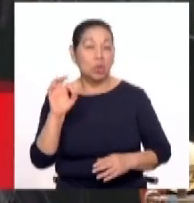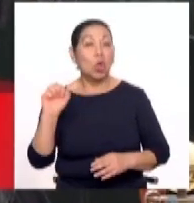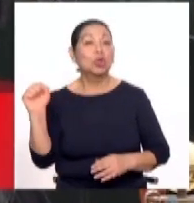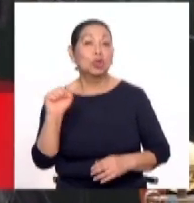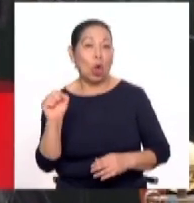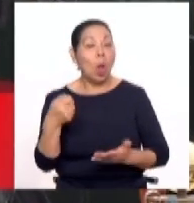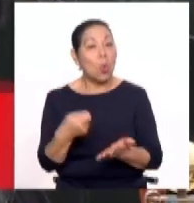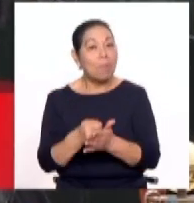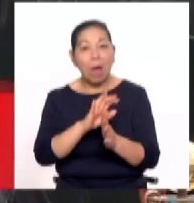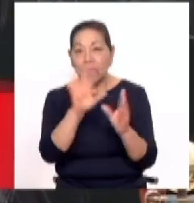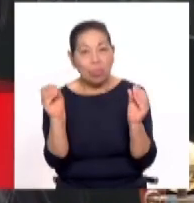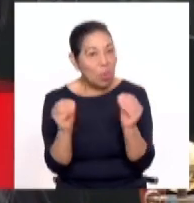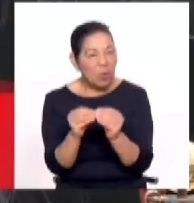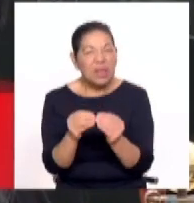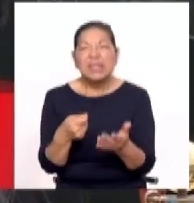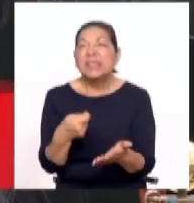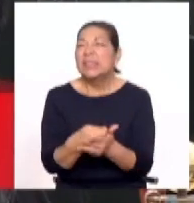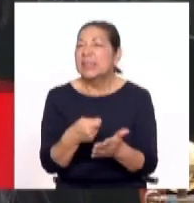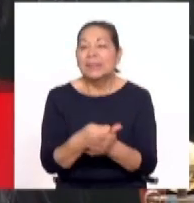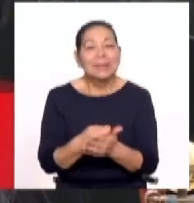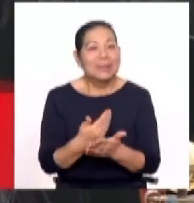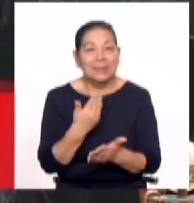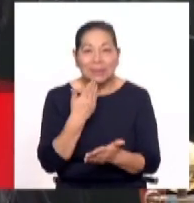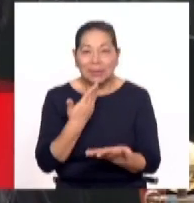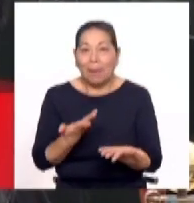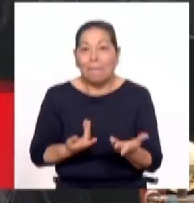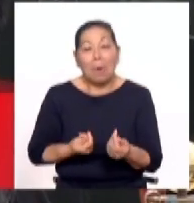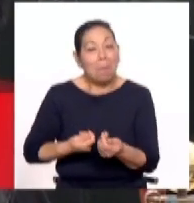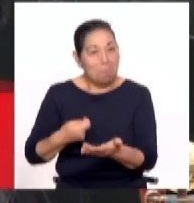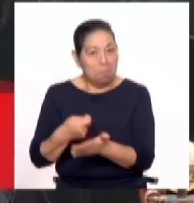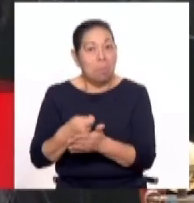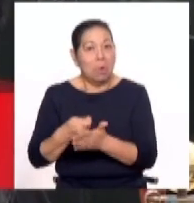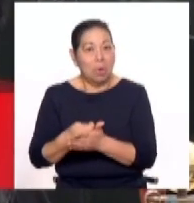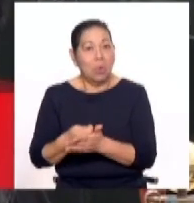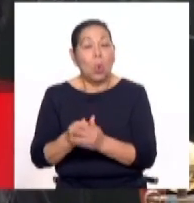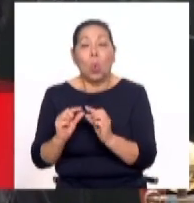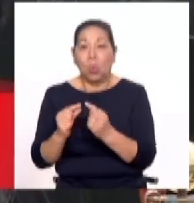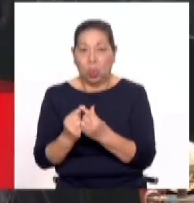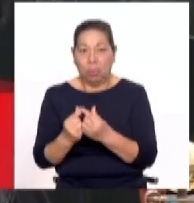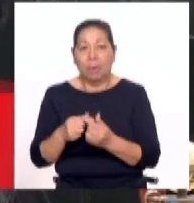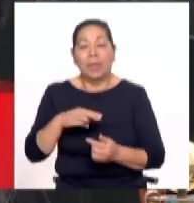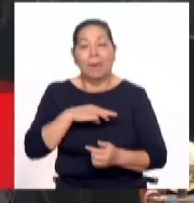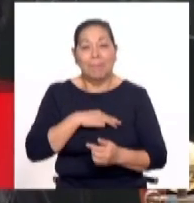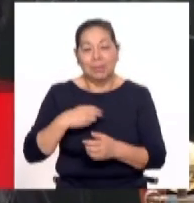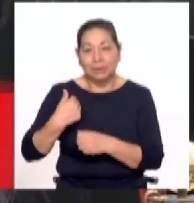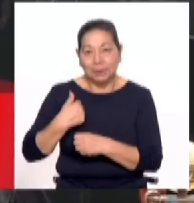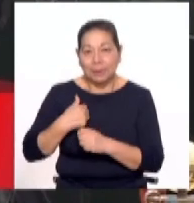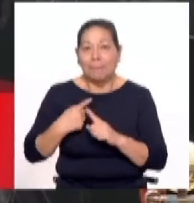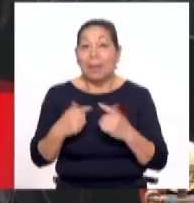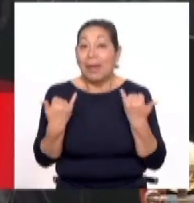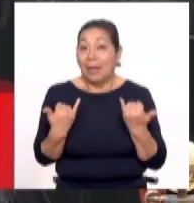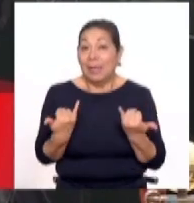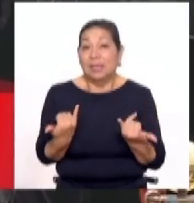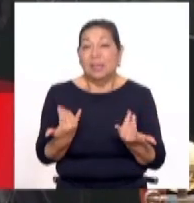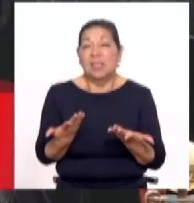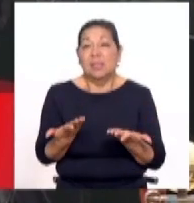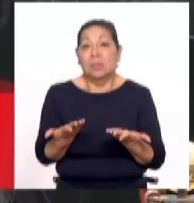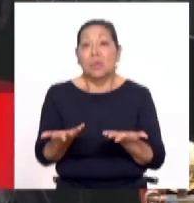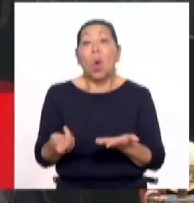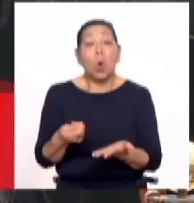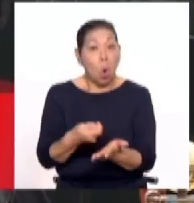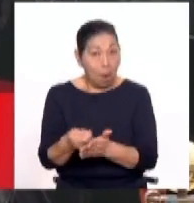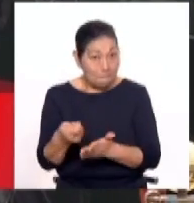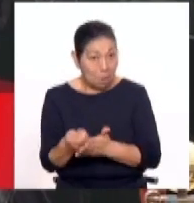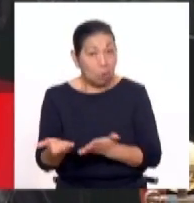soles, financiado con recursos de nuestro sector. Este tipo de